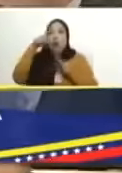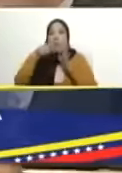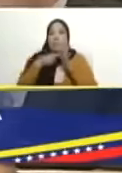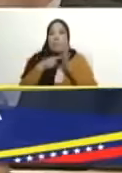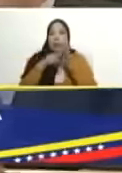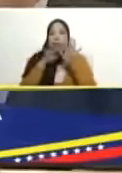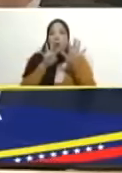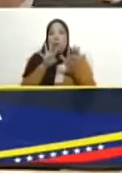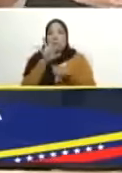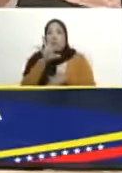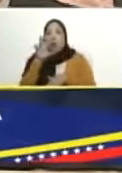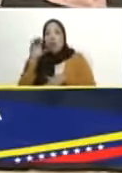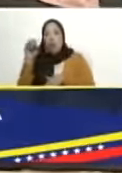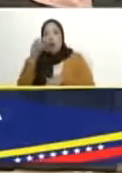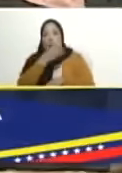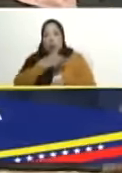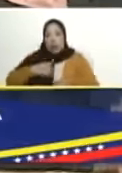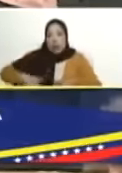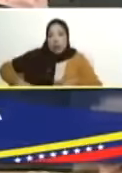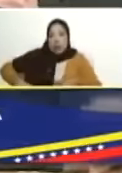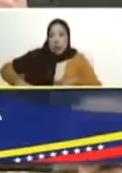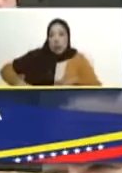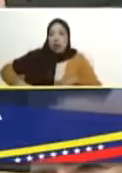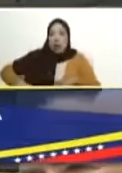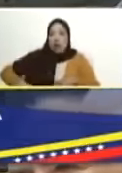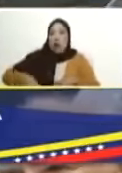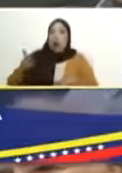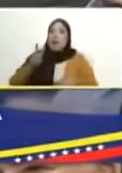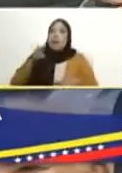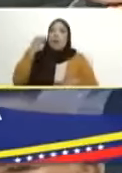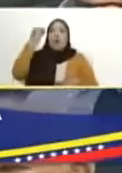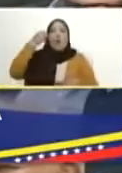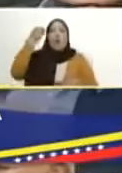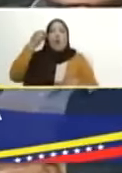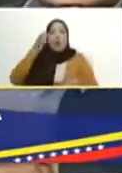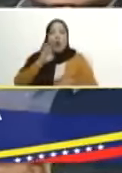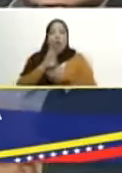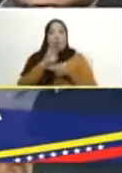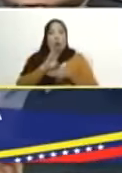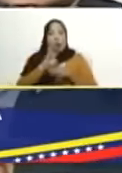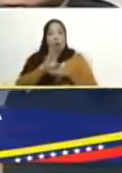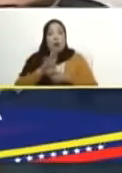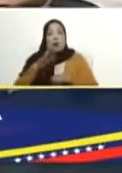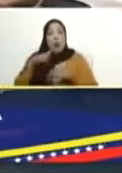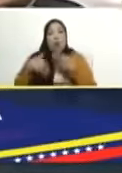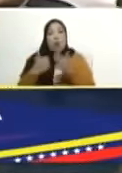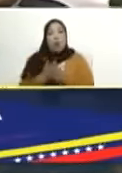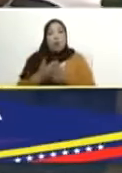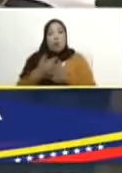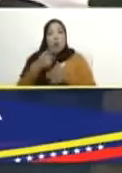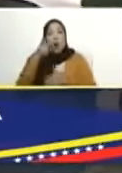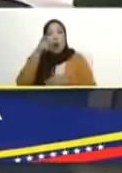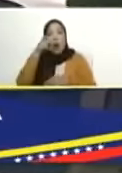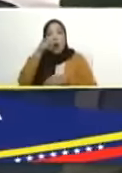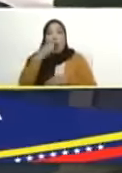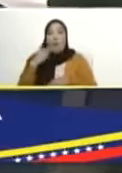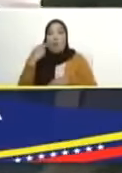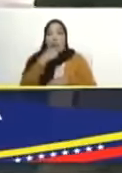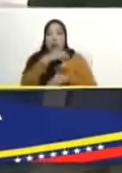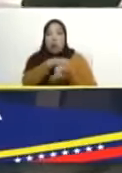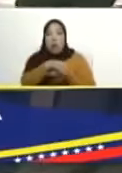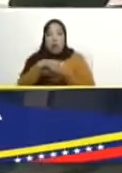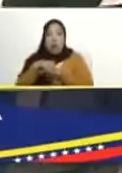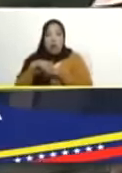dijo el presidente, que era lo que los venezolanos pensaban, que era su salvación, porque de ahí en adelante toda ocupación británica era ilegal,